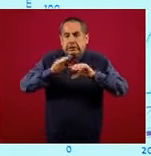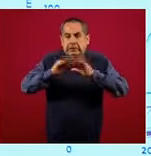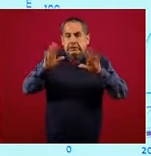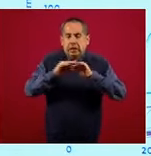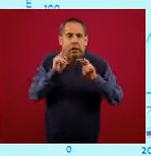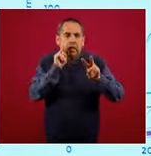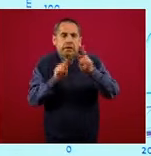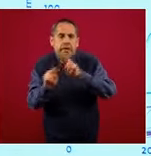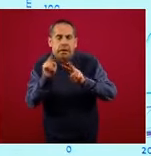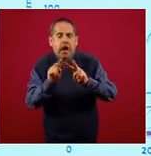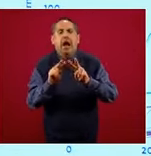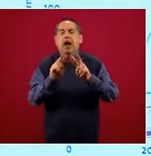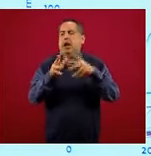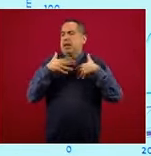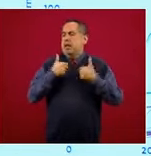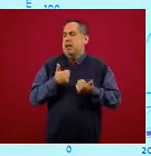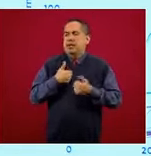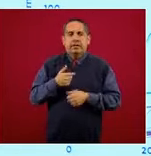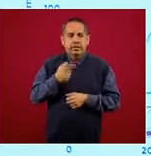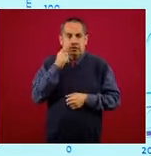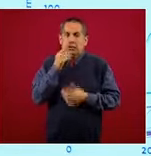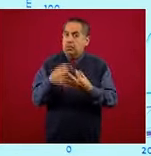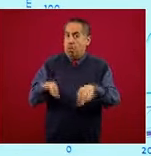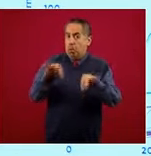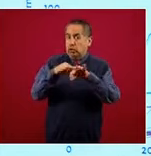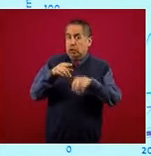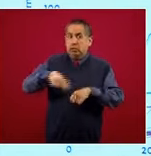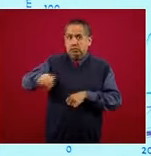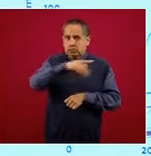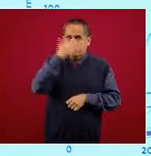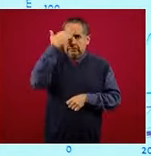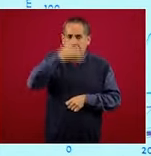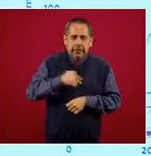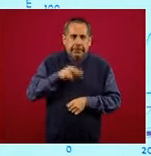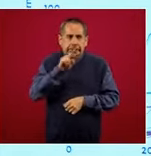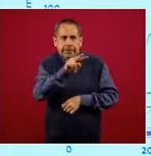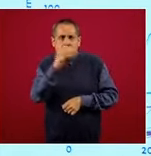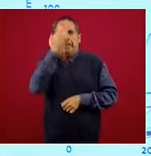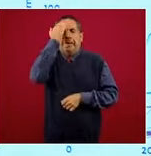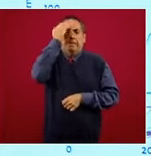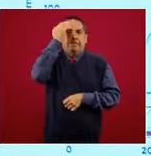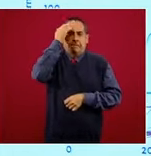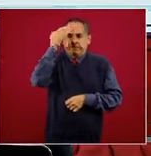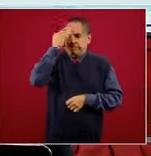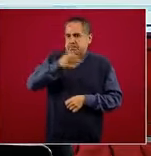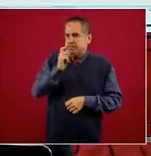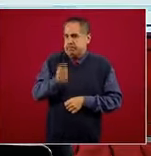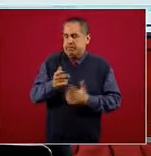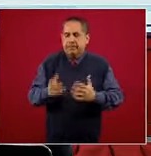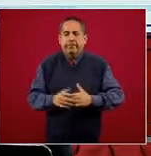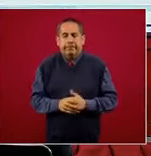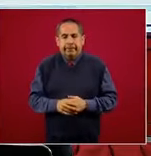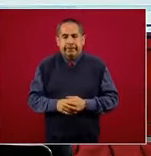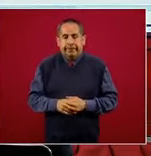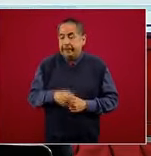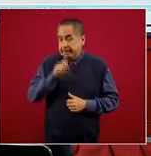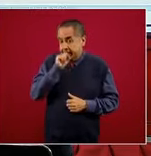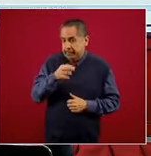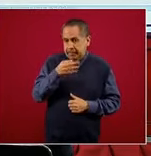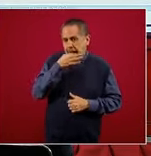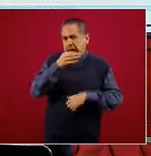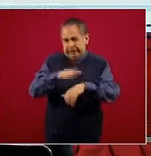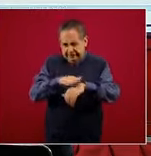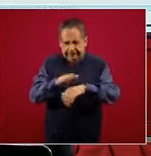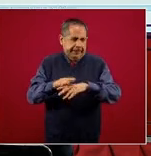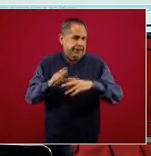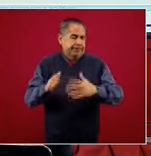algunos aspectos que consideramos son importantes, que todos estemos informados de esto. Así también aprovecho, iniciando